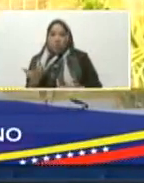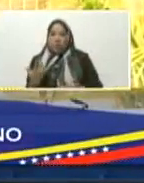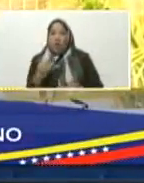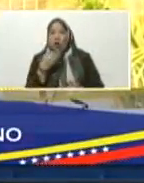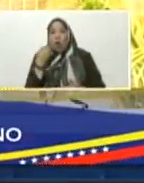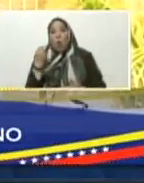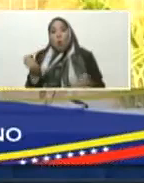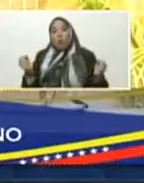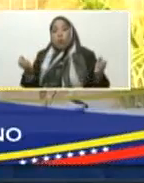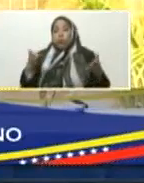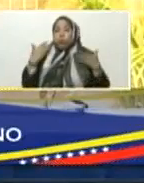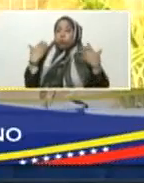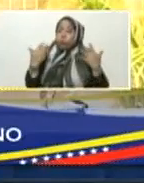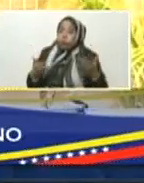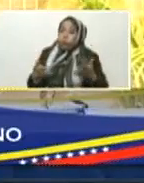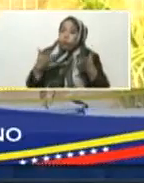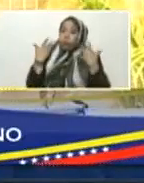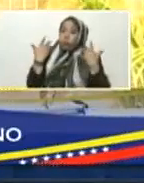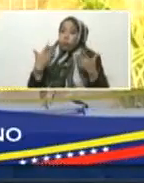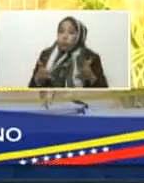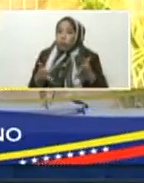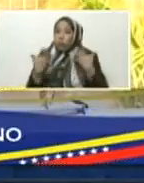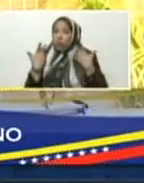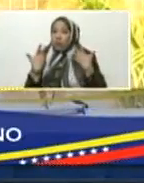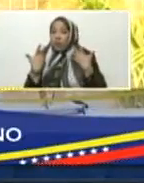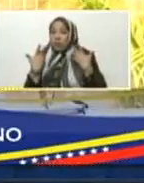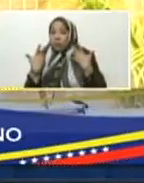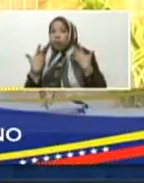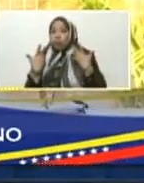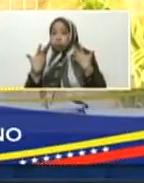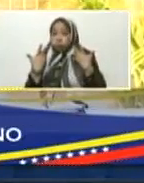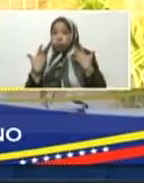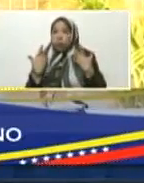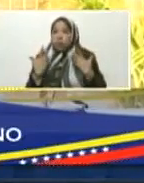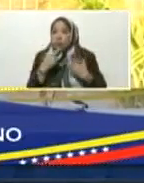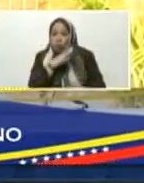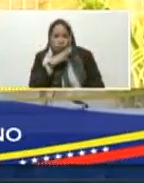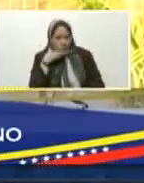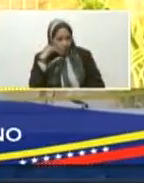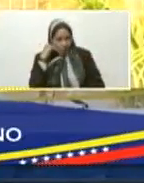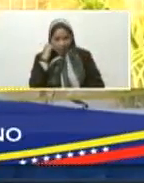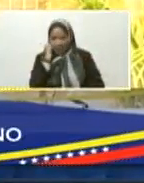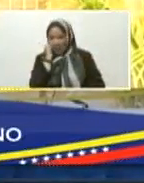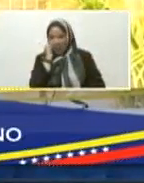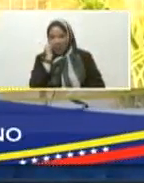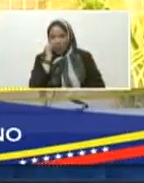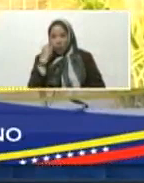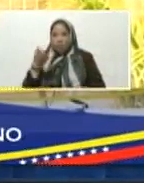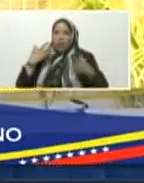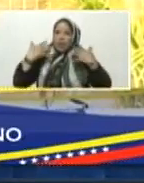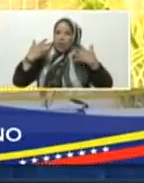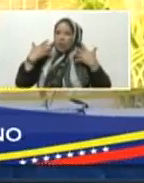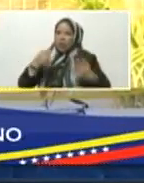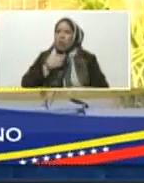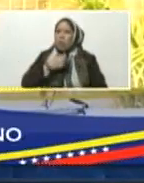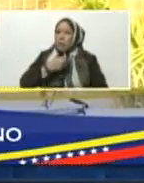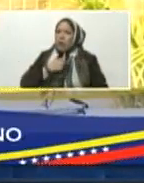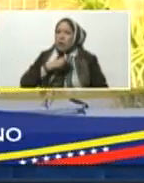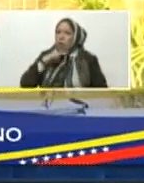humedad, entonces te hace que el calor se te ponga más sabroso, pues. Porque el calor es sabroso, a mí me gusta el